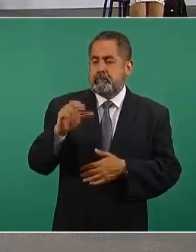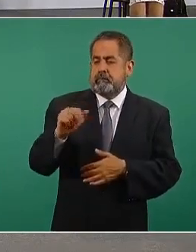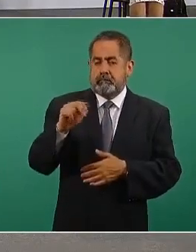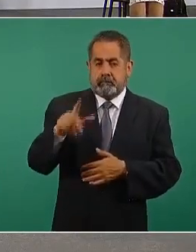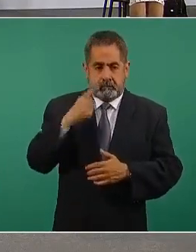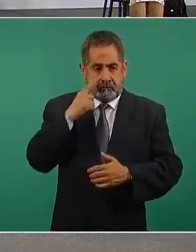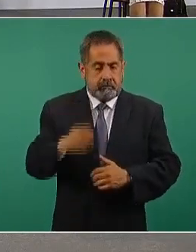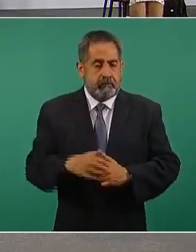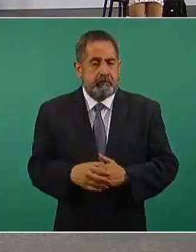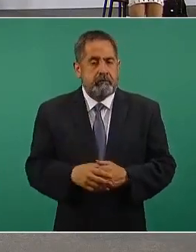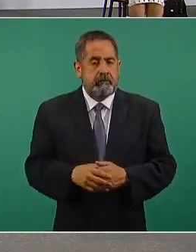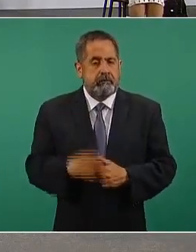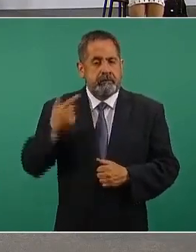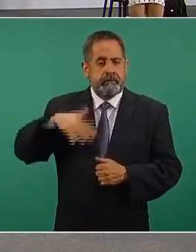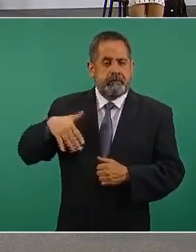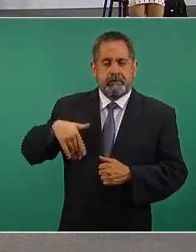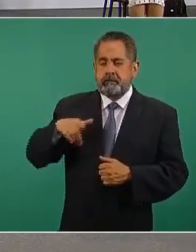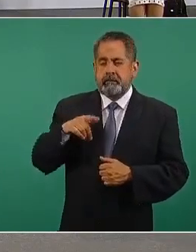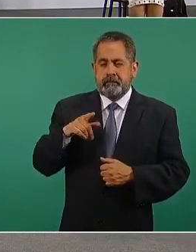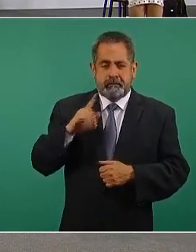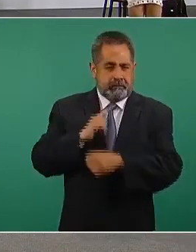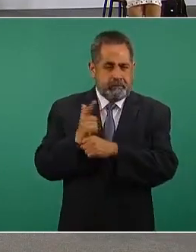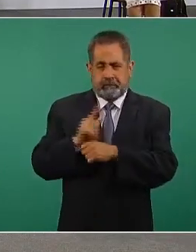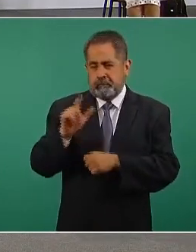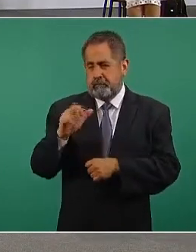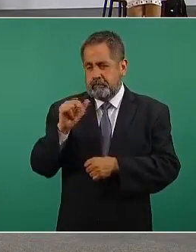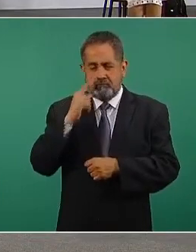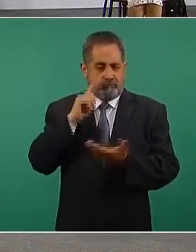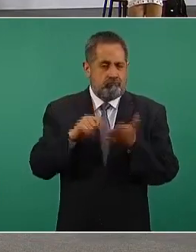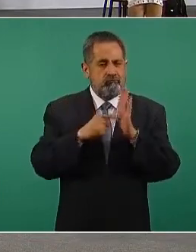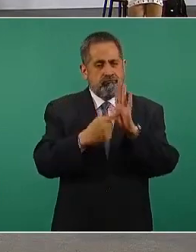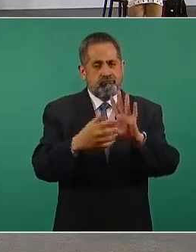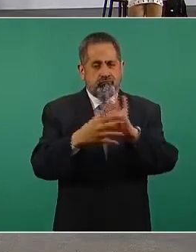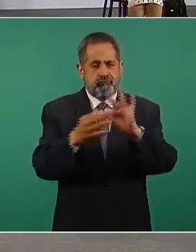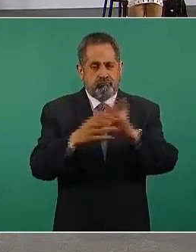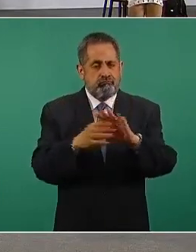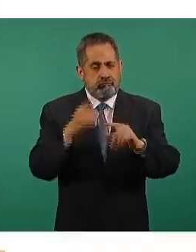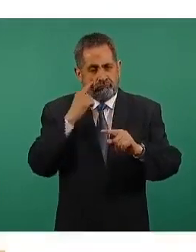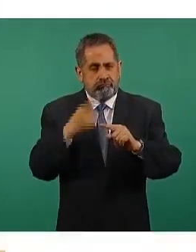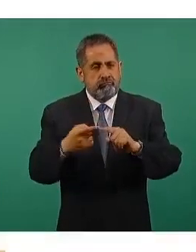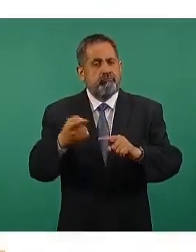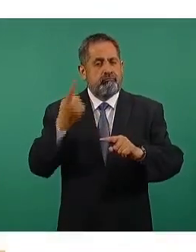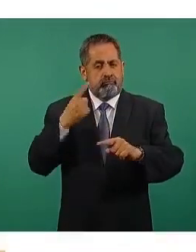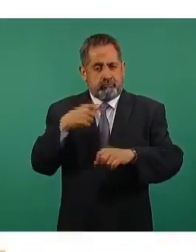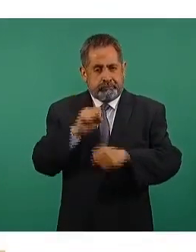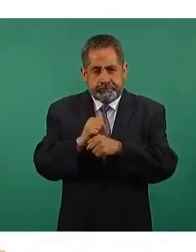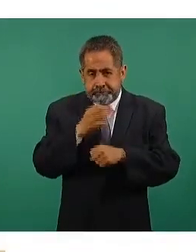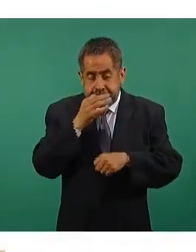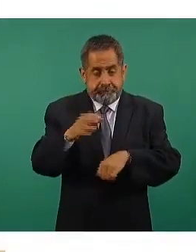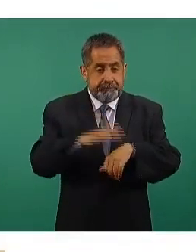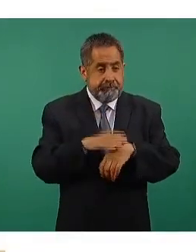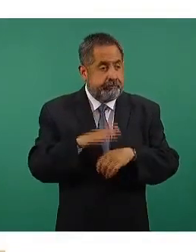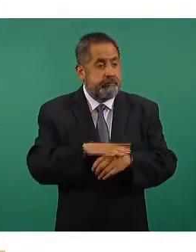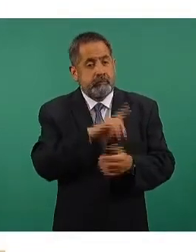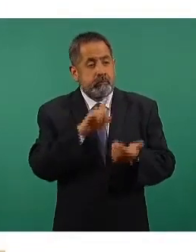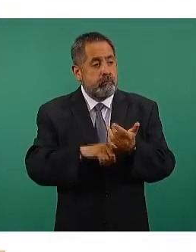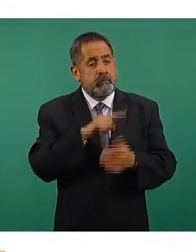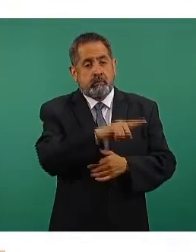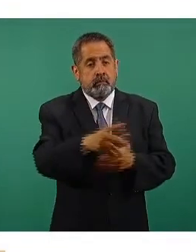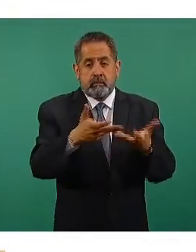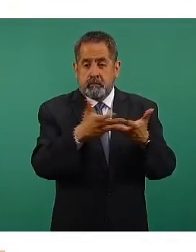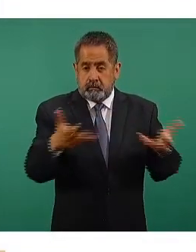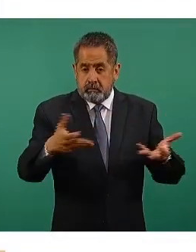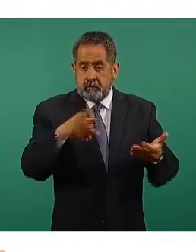favor, la licenciada Laura presentó, y la semana pasada también se informó de aquellos predios en